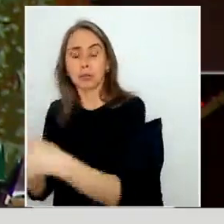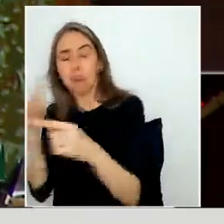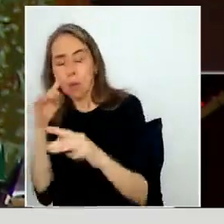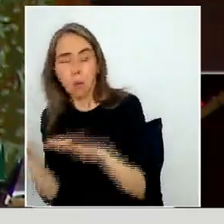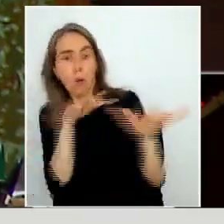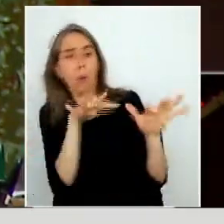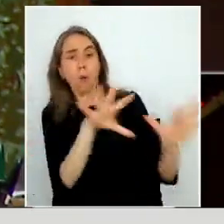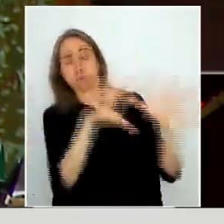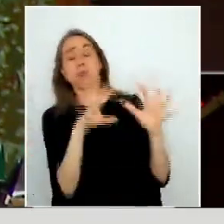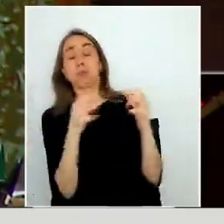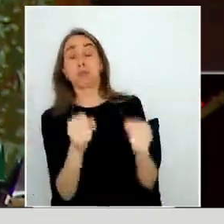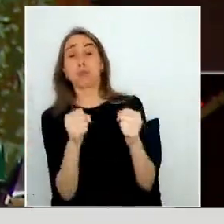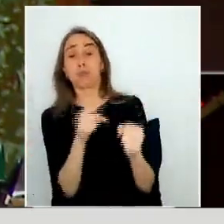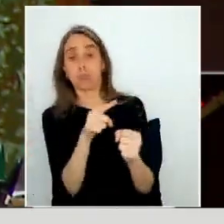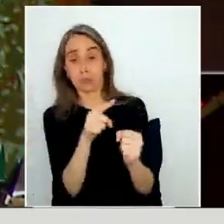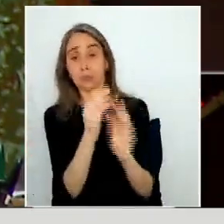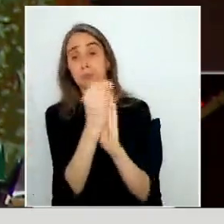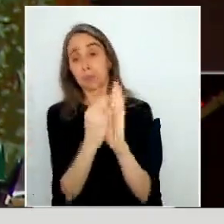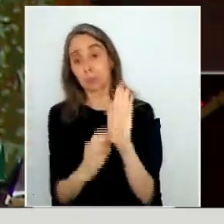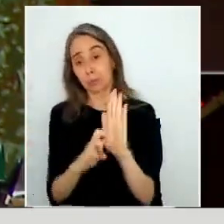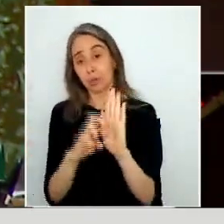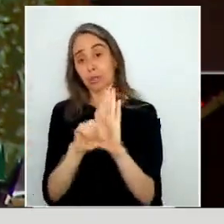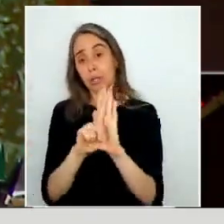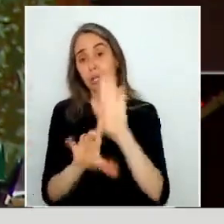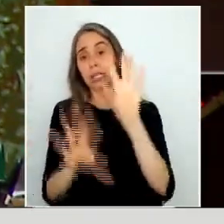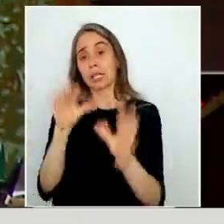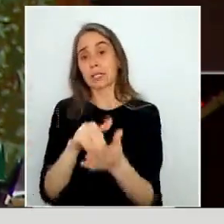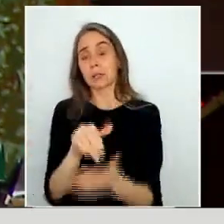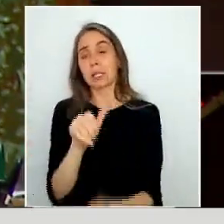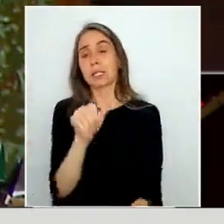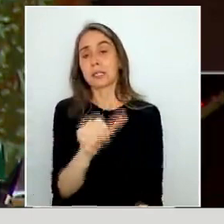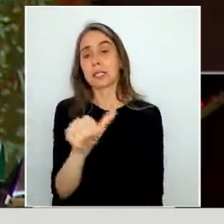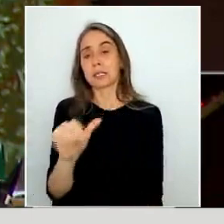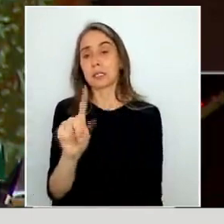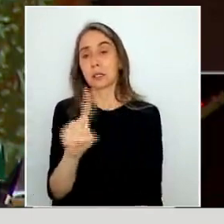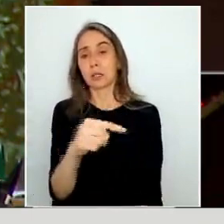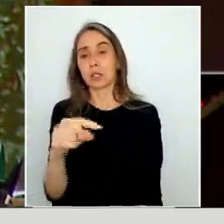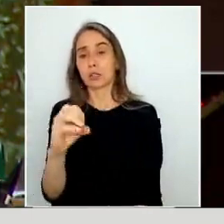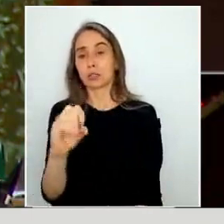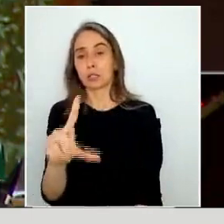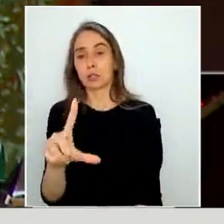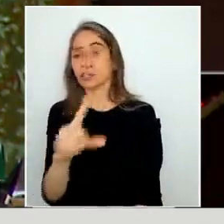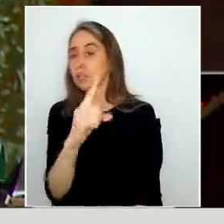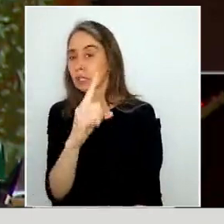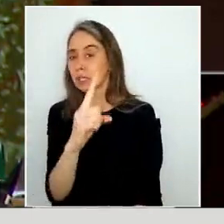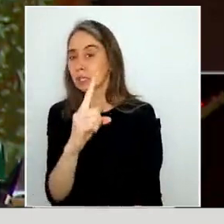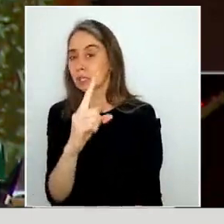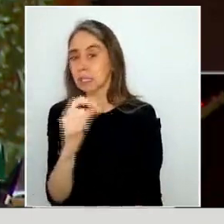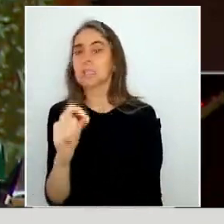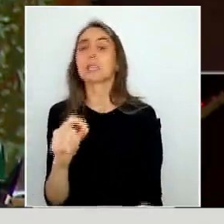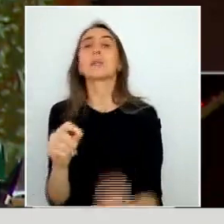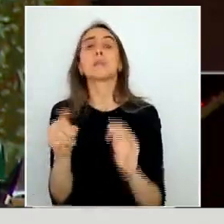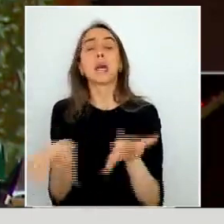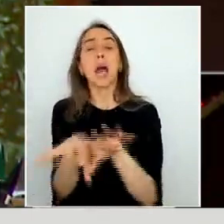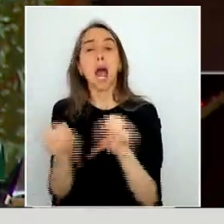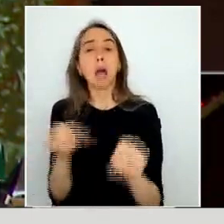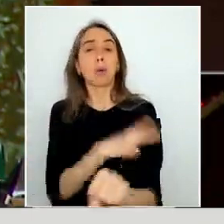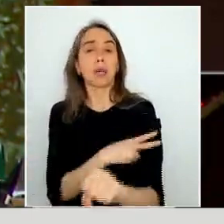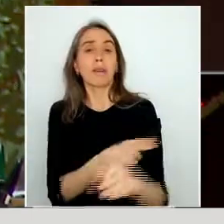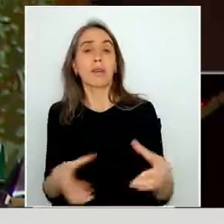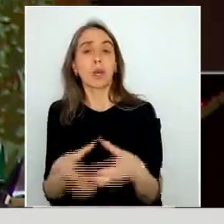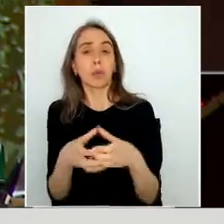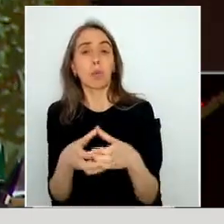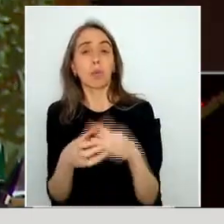correspondiente al boletín 15661 g07 por acuerdo de los comités el plazo de